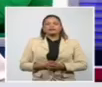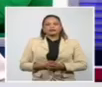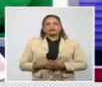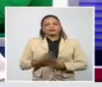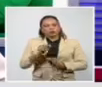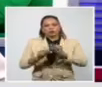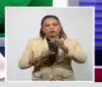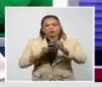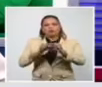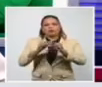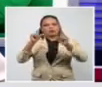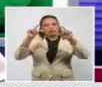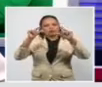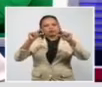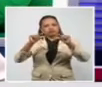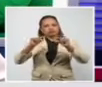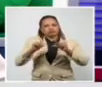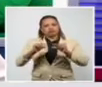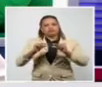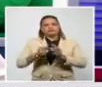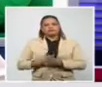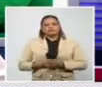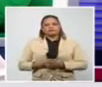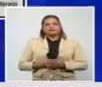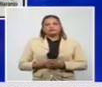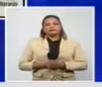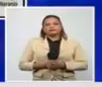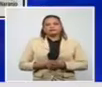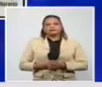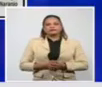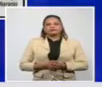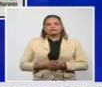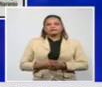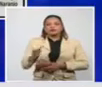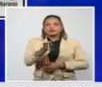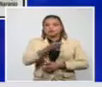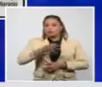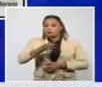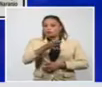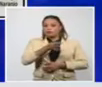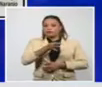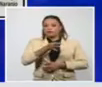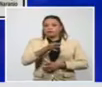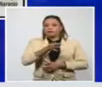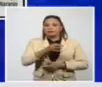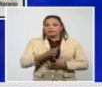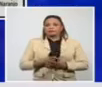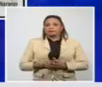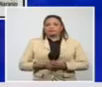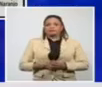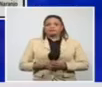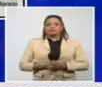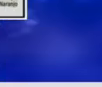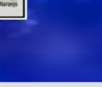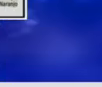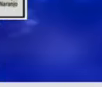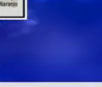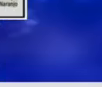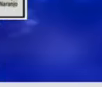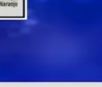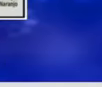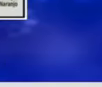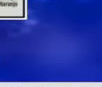poco. Los municipios que tienen unas tasas más elevadas, pues se mantiene